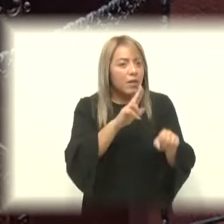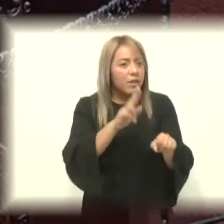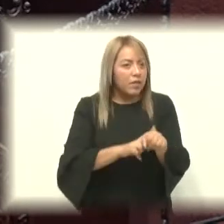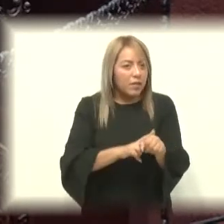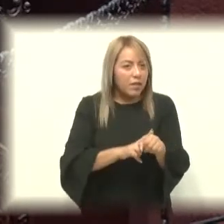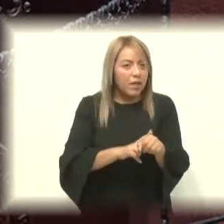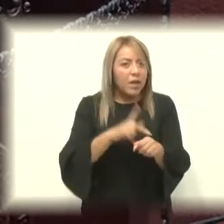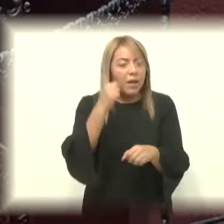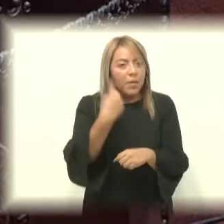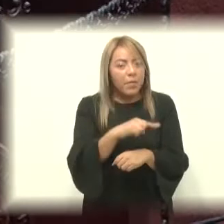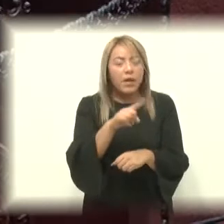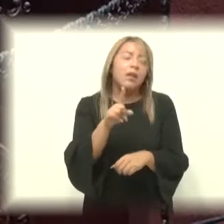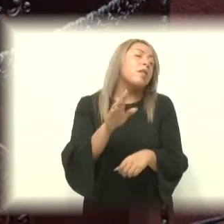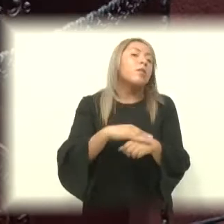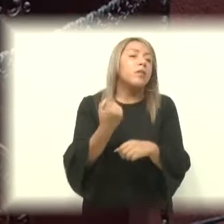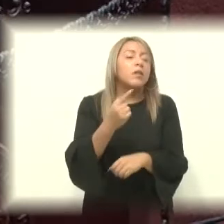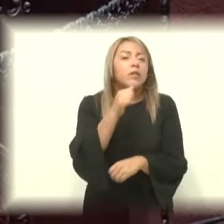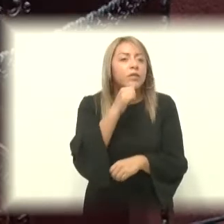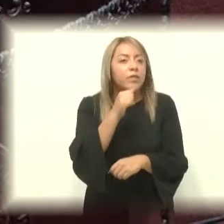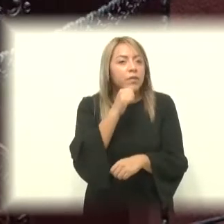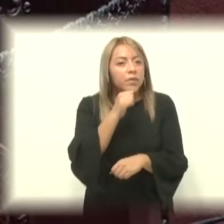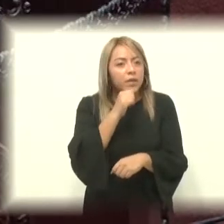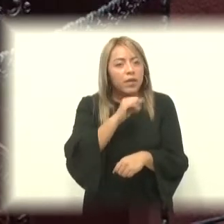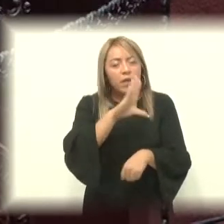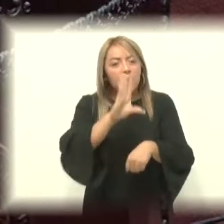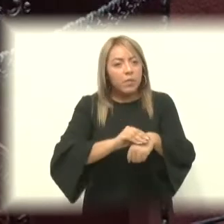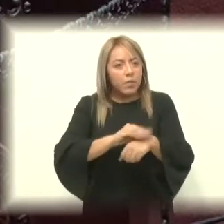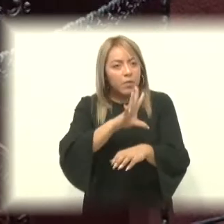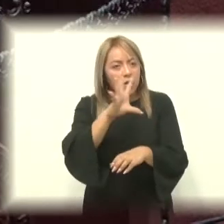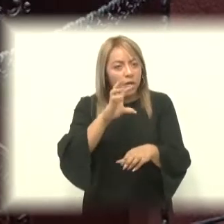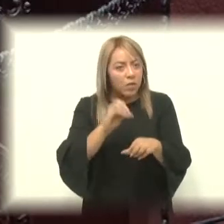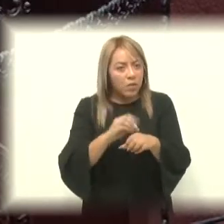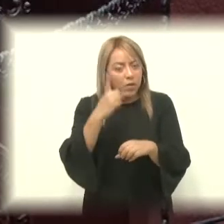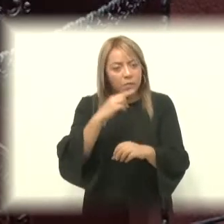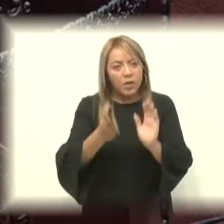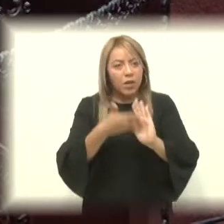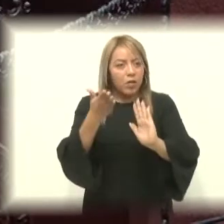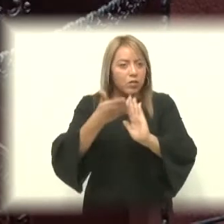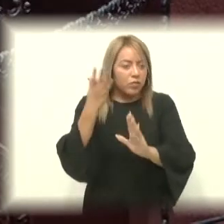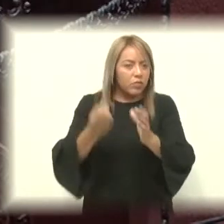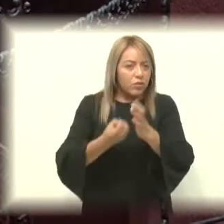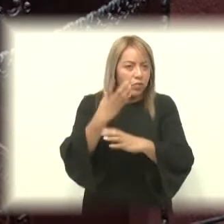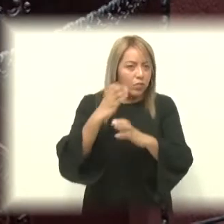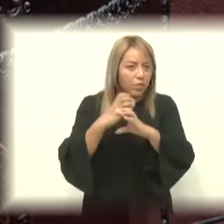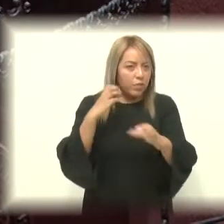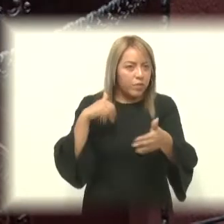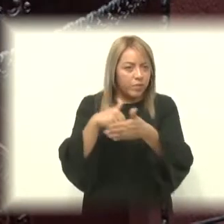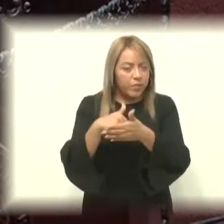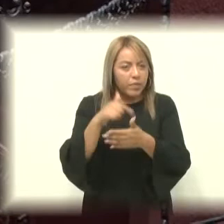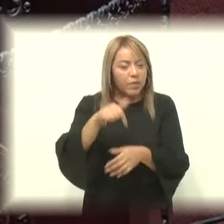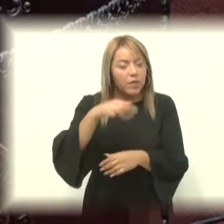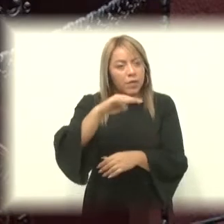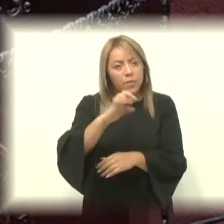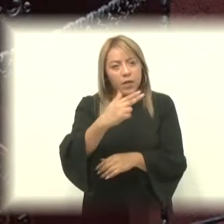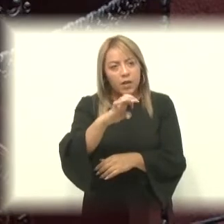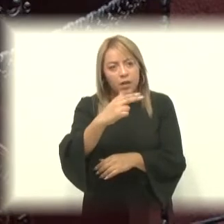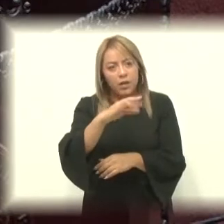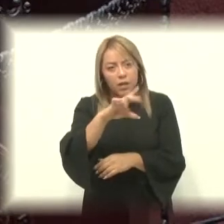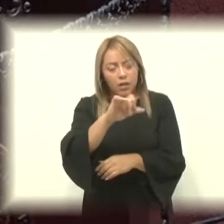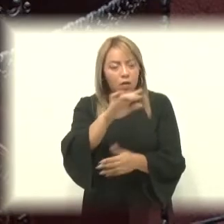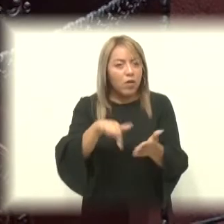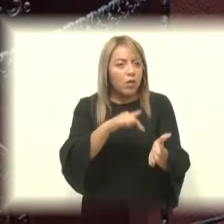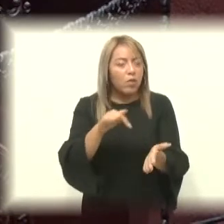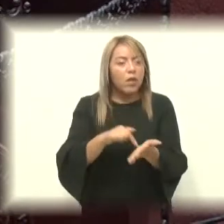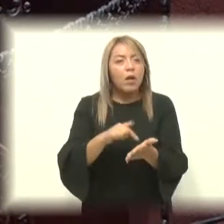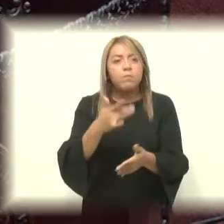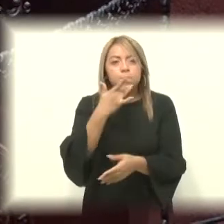por la cual no ha concluido la entrega de los permisos para la construcción de la central de abasto Miguel Hidalgo en el municipio